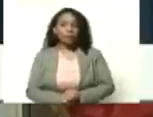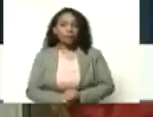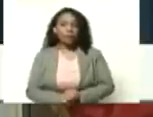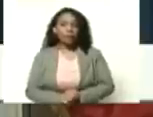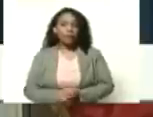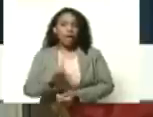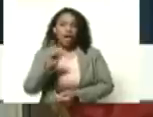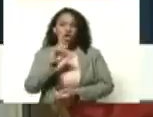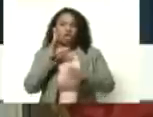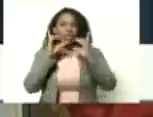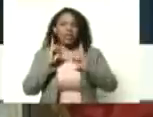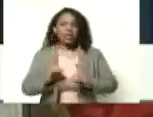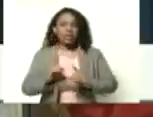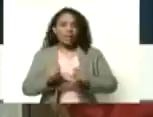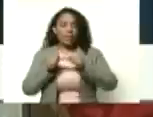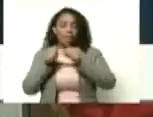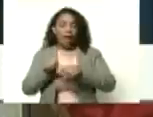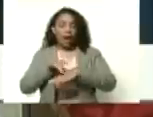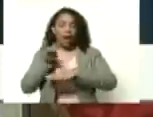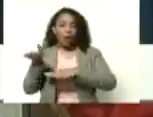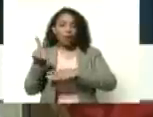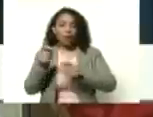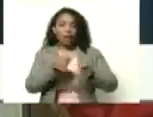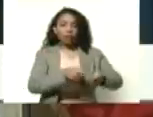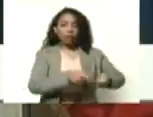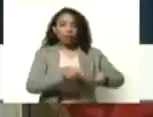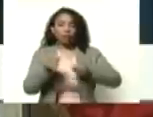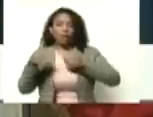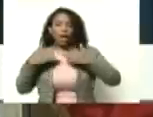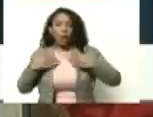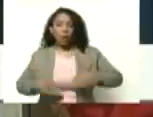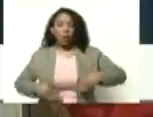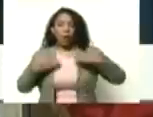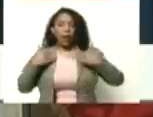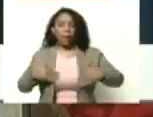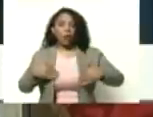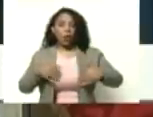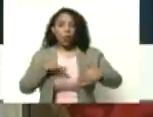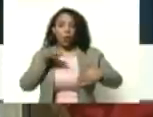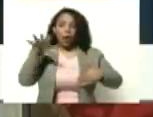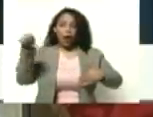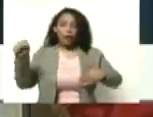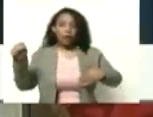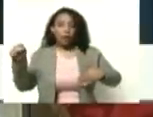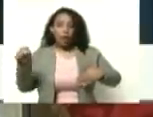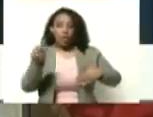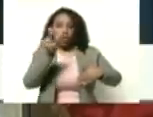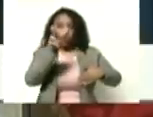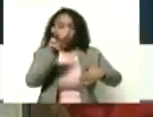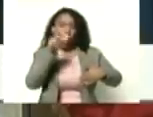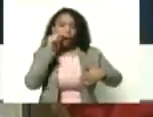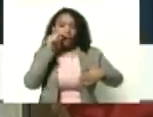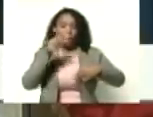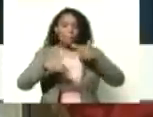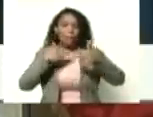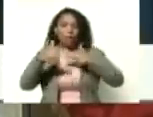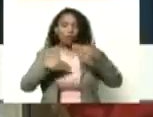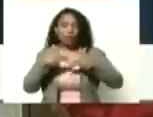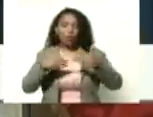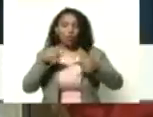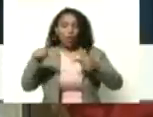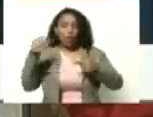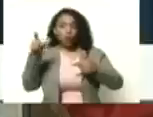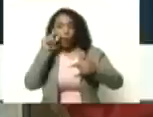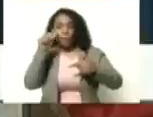no deciden dejarlo en la fosa sino que trasladan el cadáver lo agarran entre los dos sicarios y el capataz